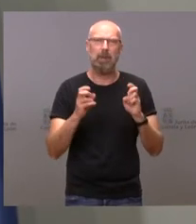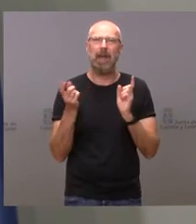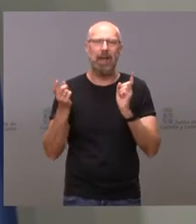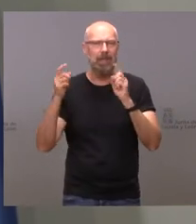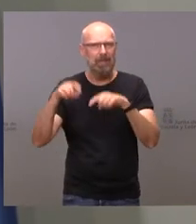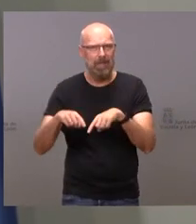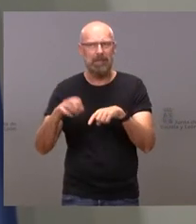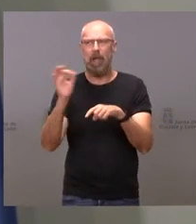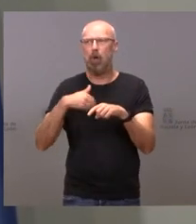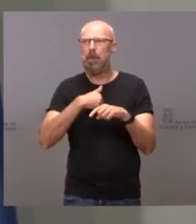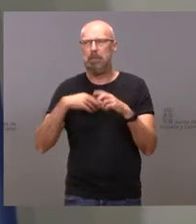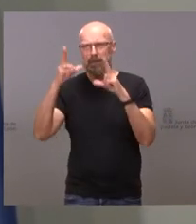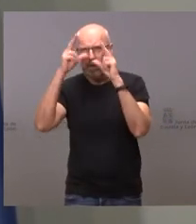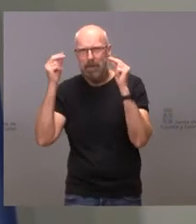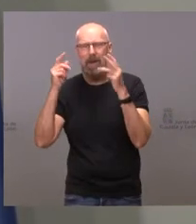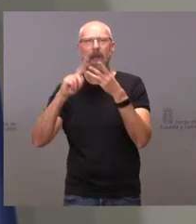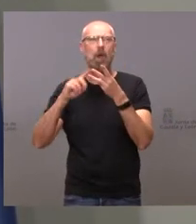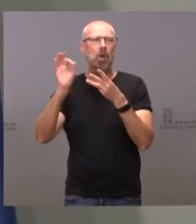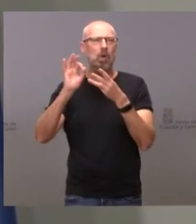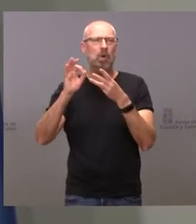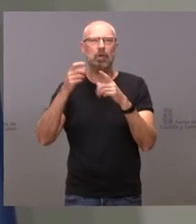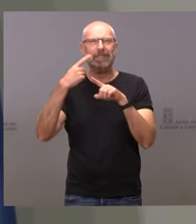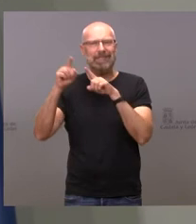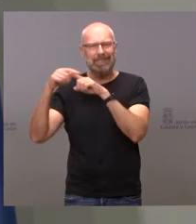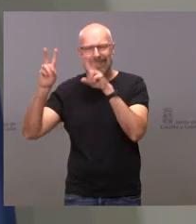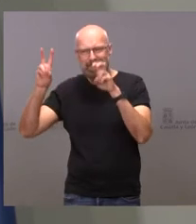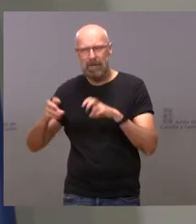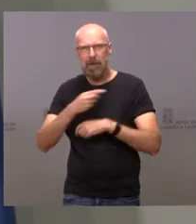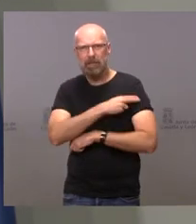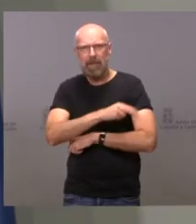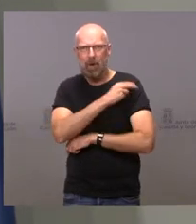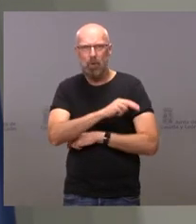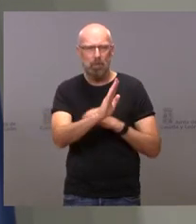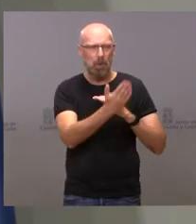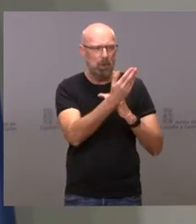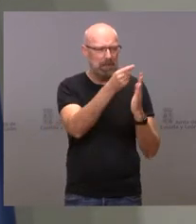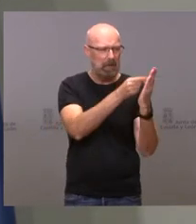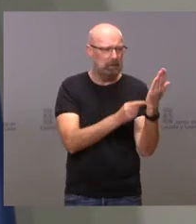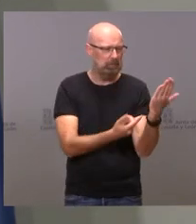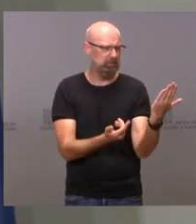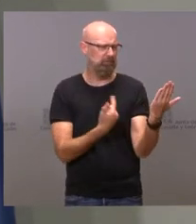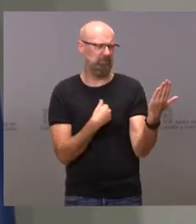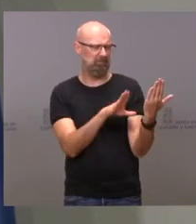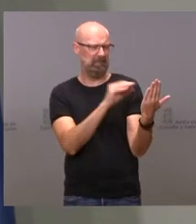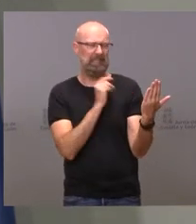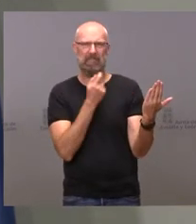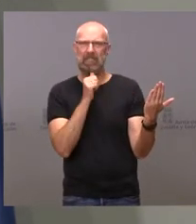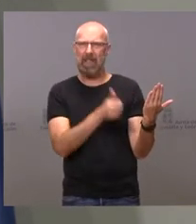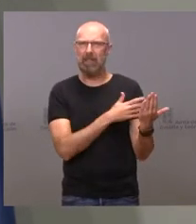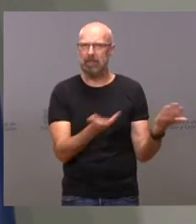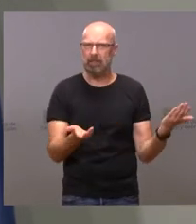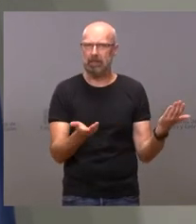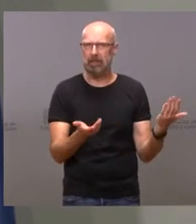de la enfermería. No entiendo nada de esa propuesta. Espero que los compañeros de